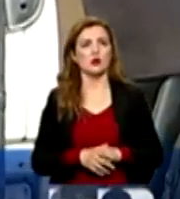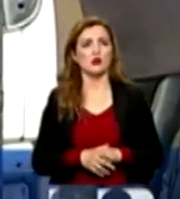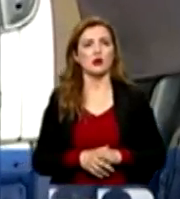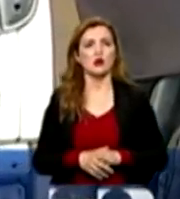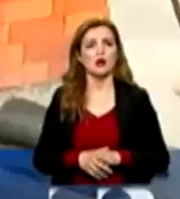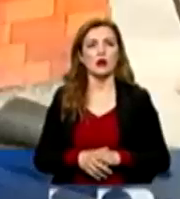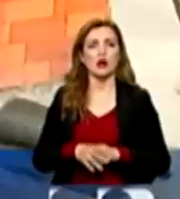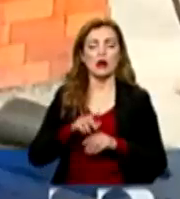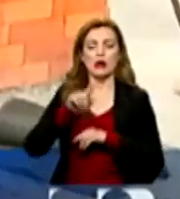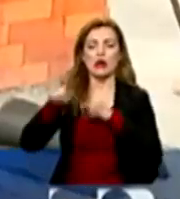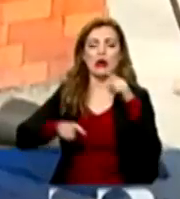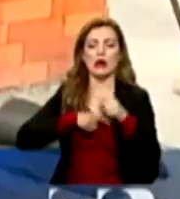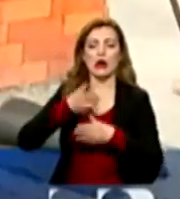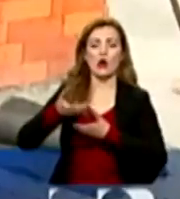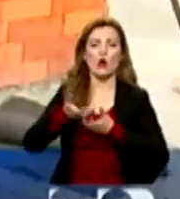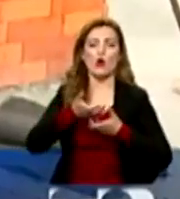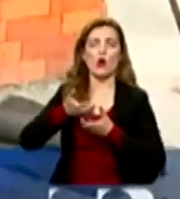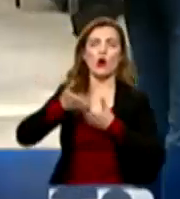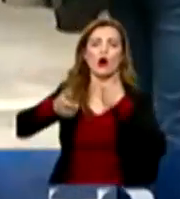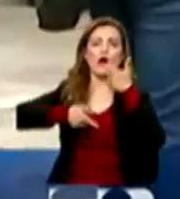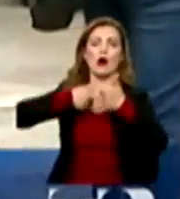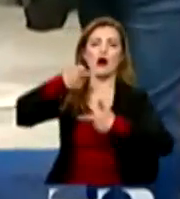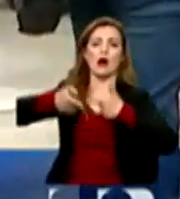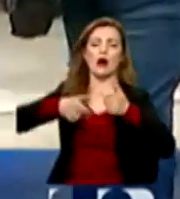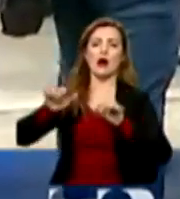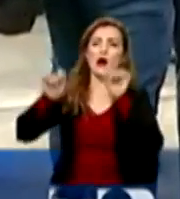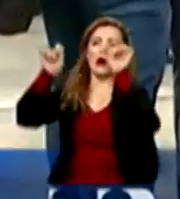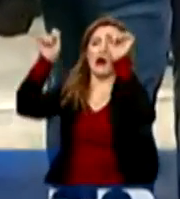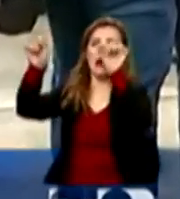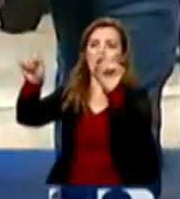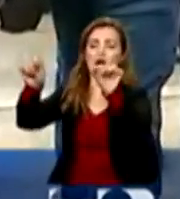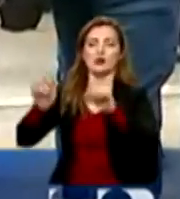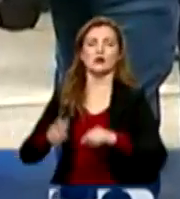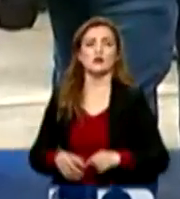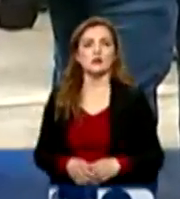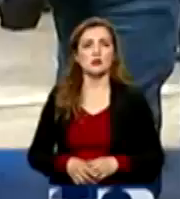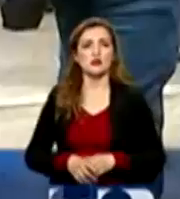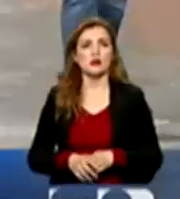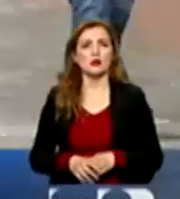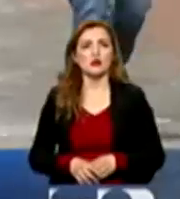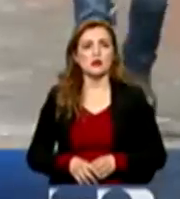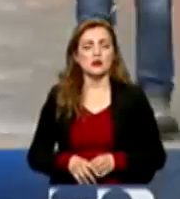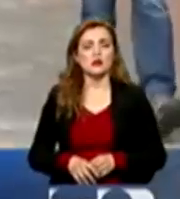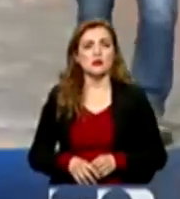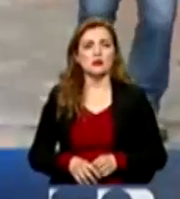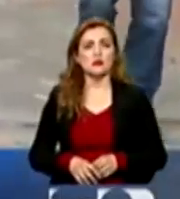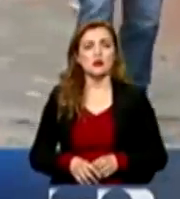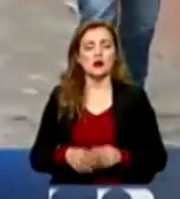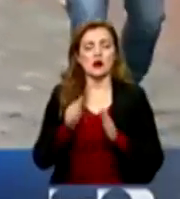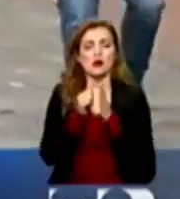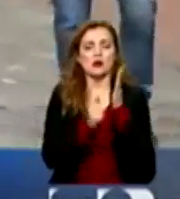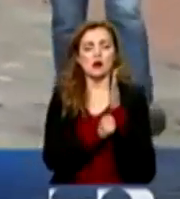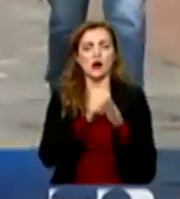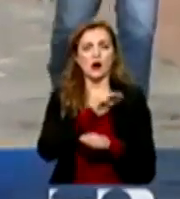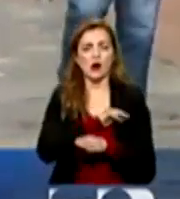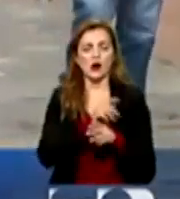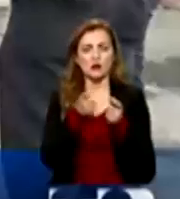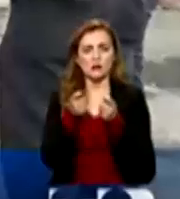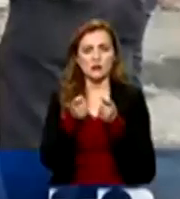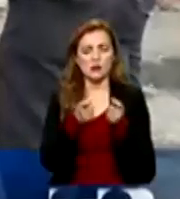Las mangueras de agua quedaron colgadas en las lavadoras express. Y es que la Agencia Metropolitana de